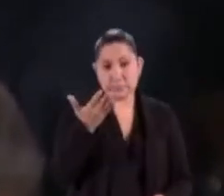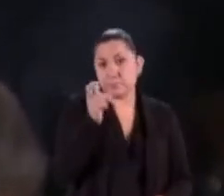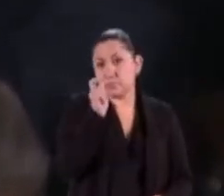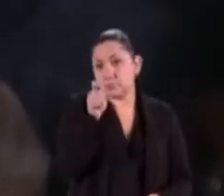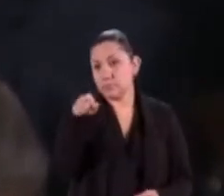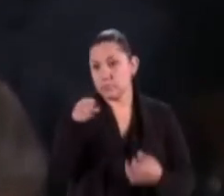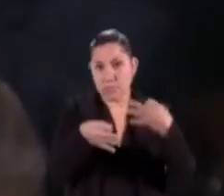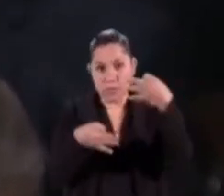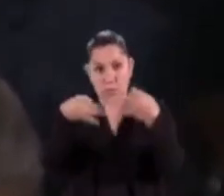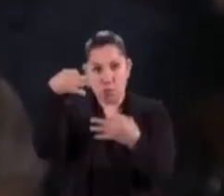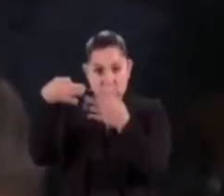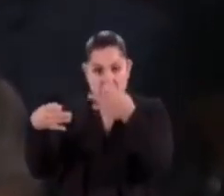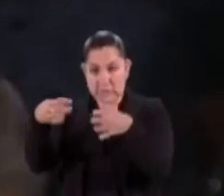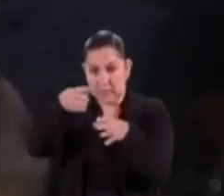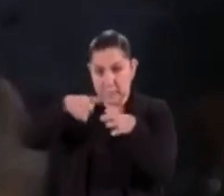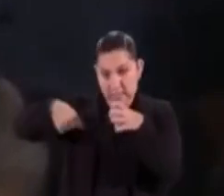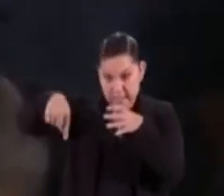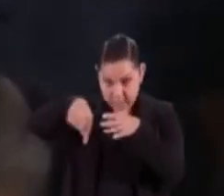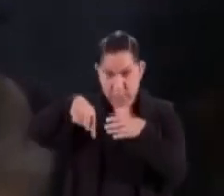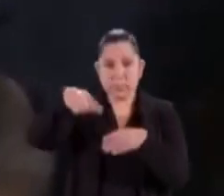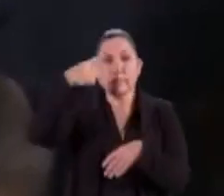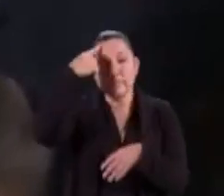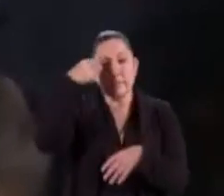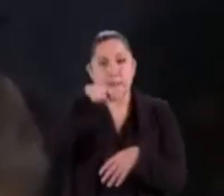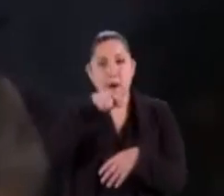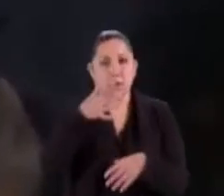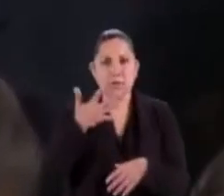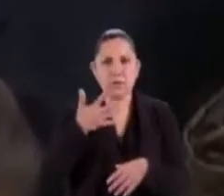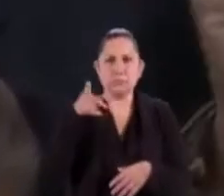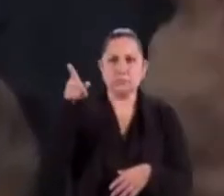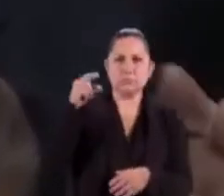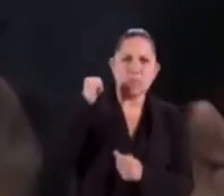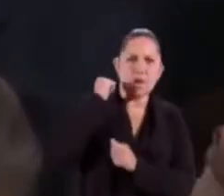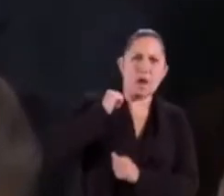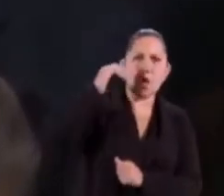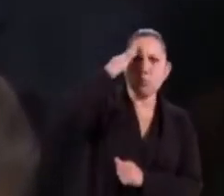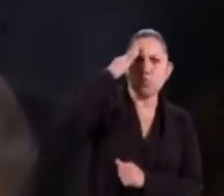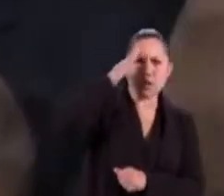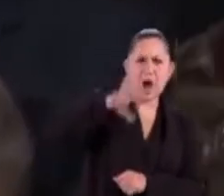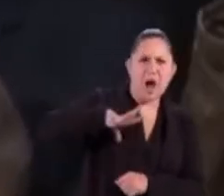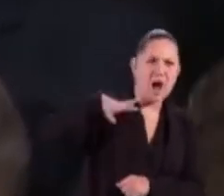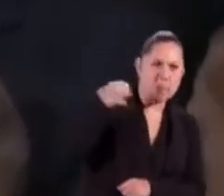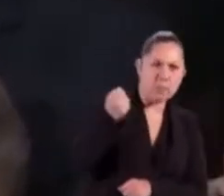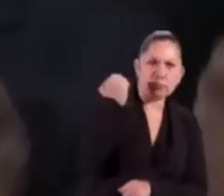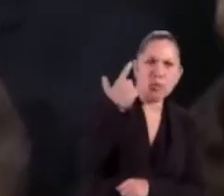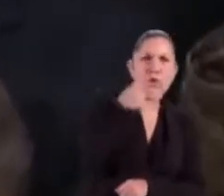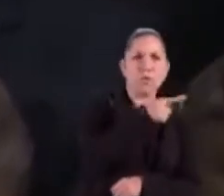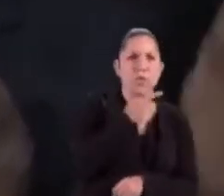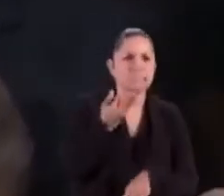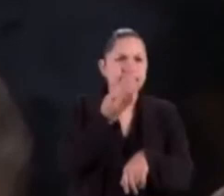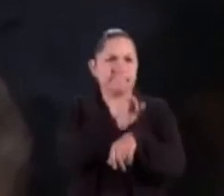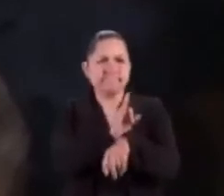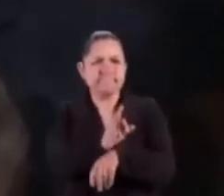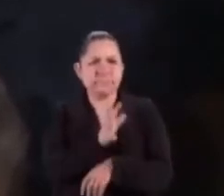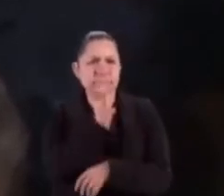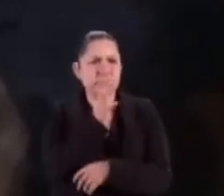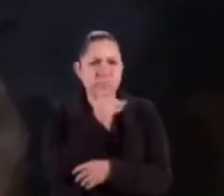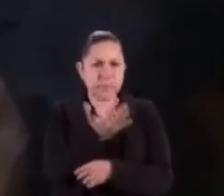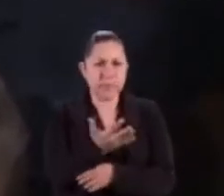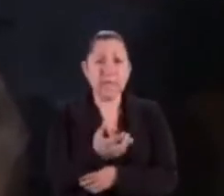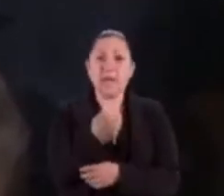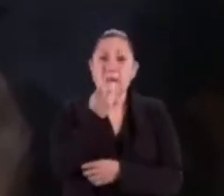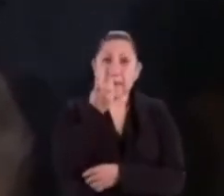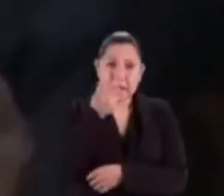te defiende de los abusos de autoridad. No vamos a permitir que el capricho y la venganza